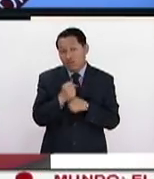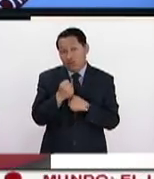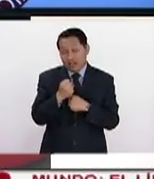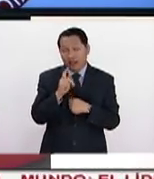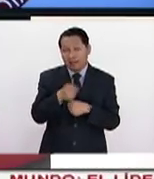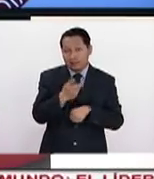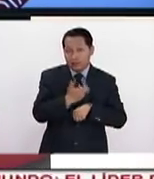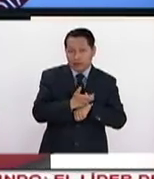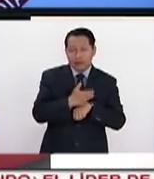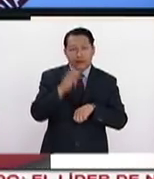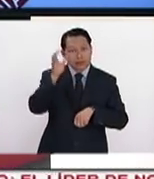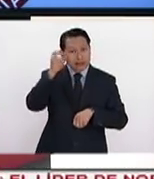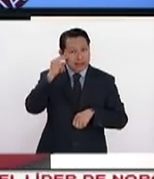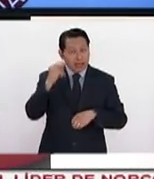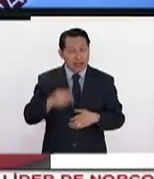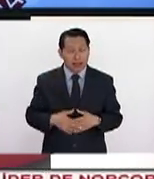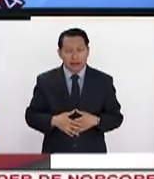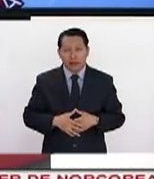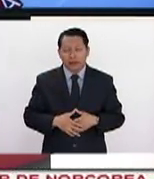Unidos y China?